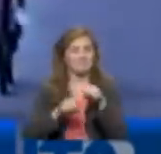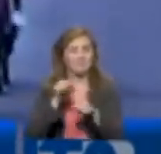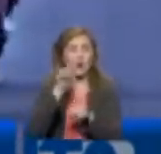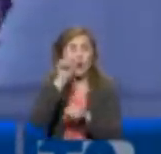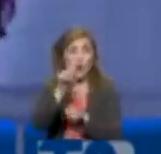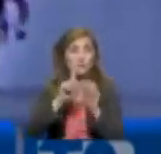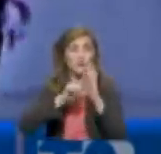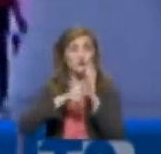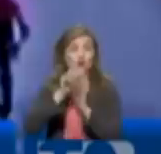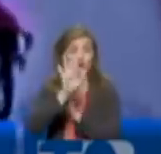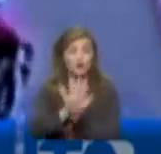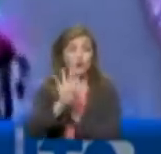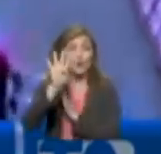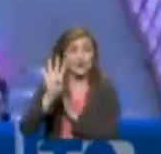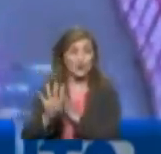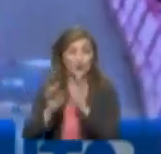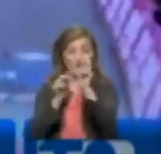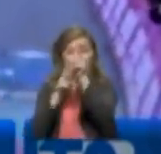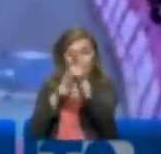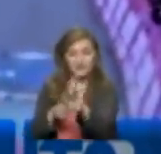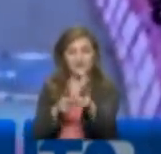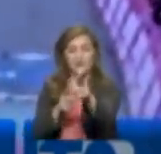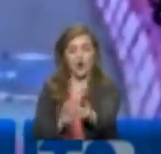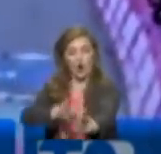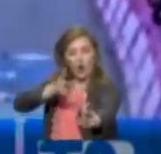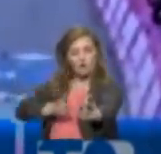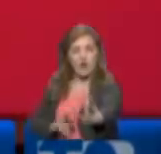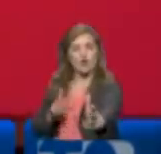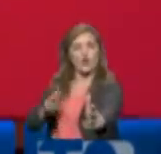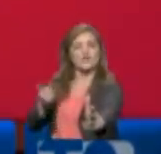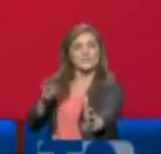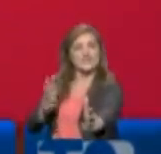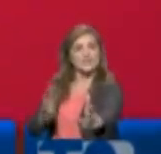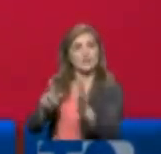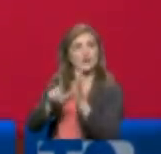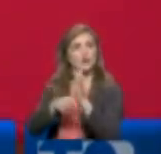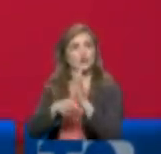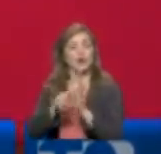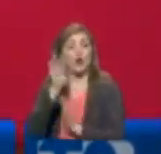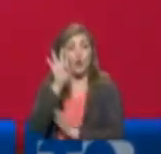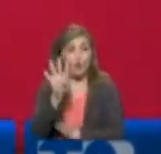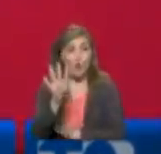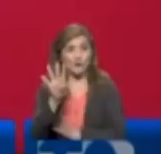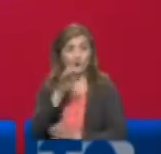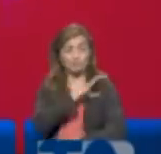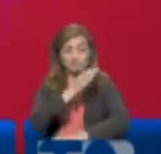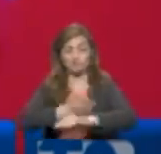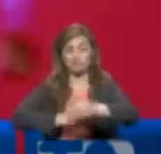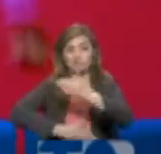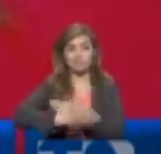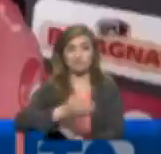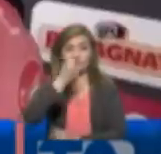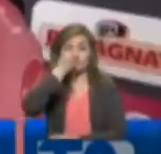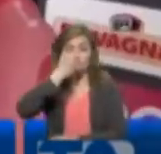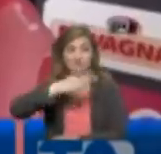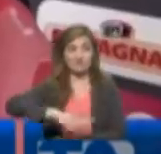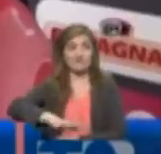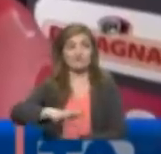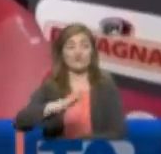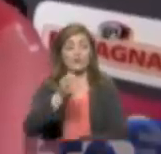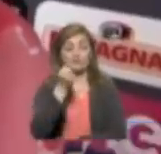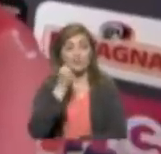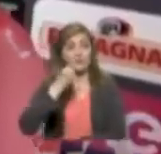minuto 54 sobre nibali y 216 sobre rugby y 104 etapas seguidas se es nadie rusa era